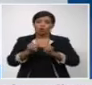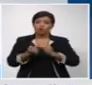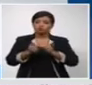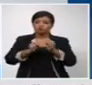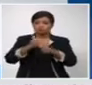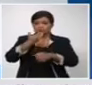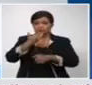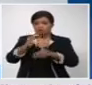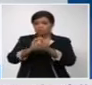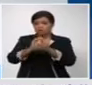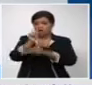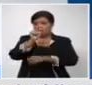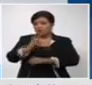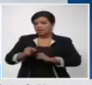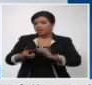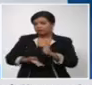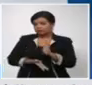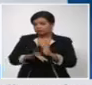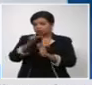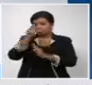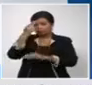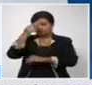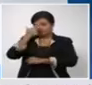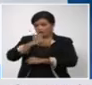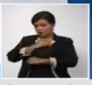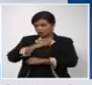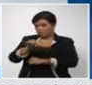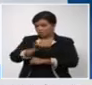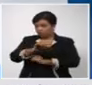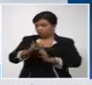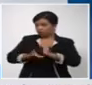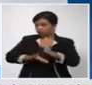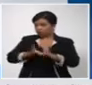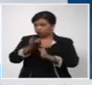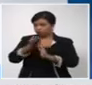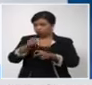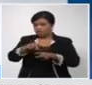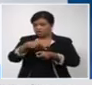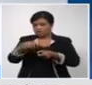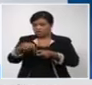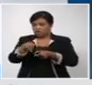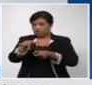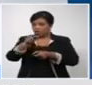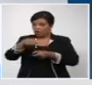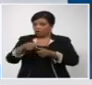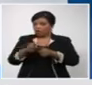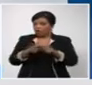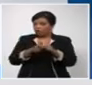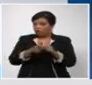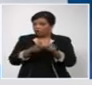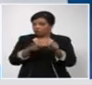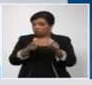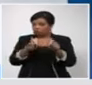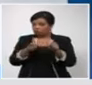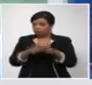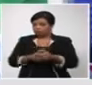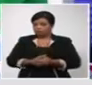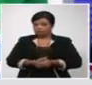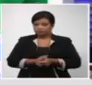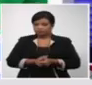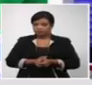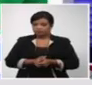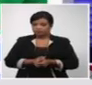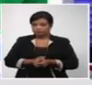mantiene una cifra elevada, Ciego de Ávila, la isla también. Bien, de